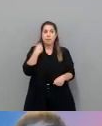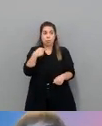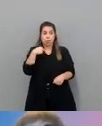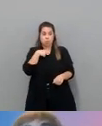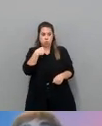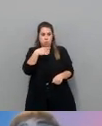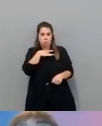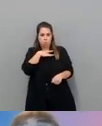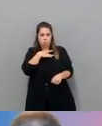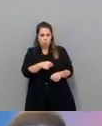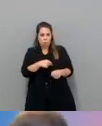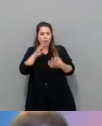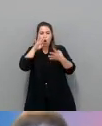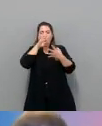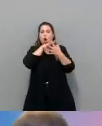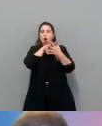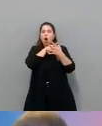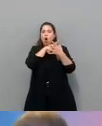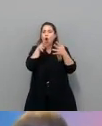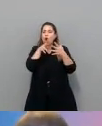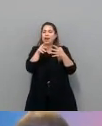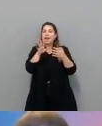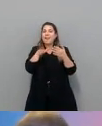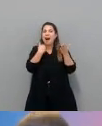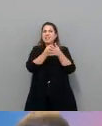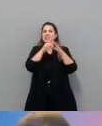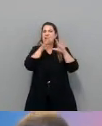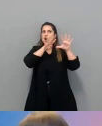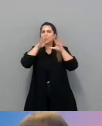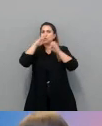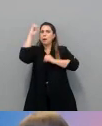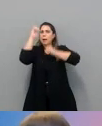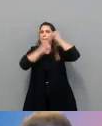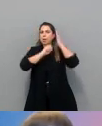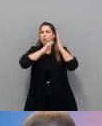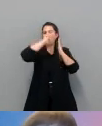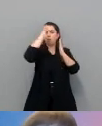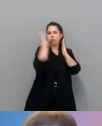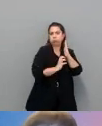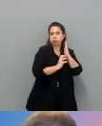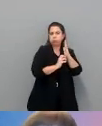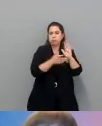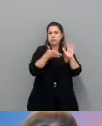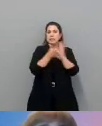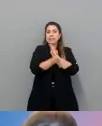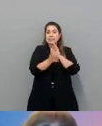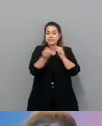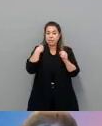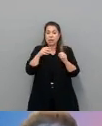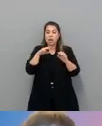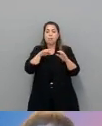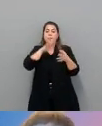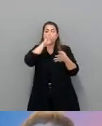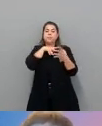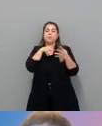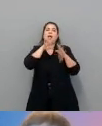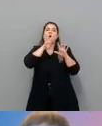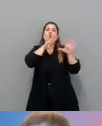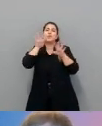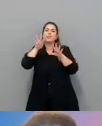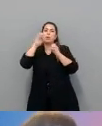trabajando, reducirme la jornada hasta el 99%, ya anticipo para decir que cuando se hacen las reducciones de jornadas al